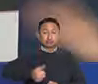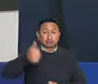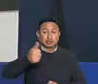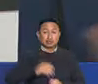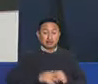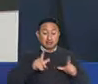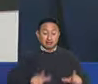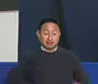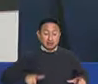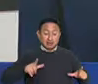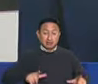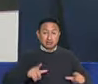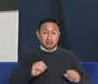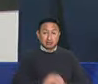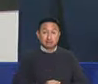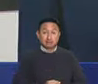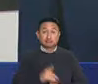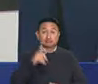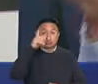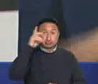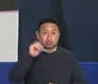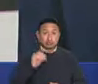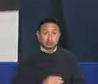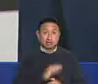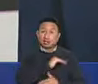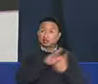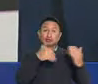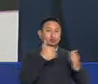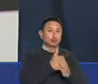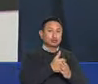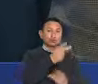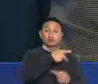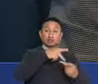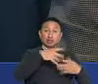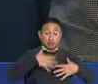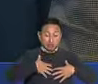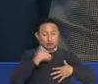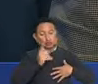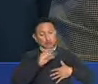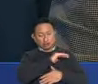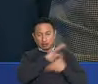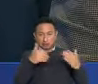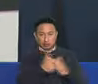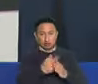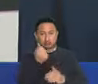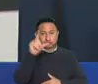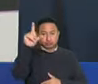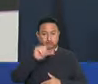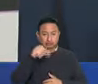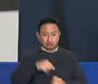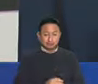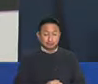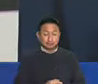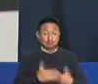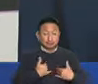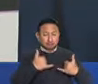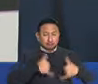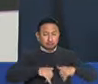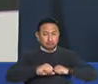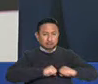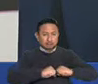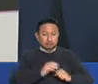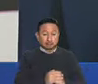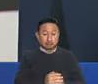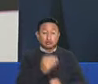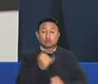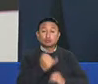Moreno como en el gobierno de Lazo, a todos los gobiernos locales, no solamente a Pichincha. Vamos a seguir trabajando. Solamente en el último